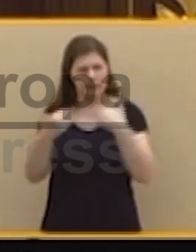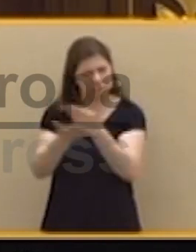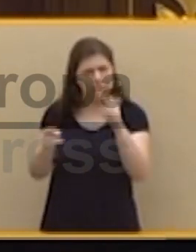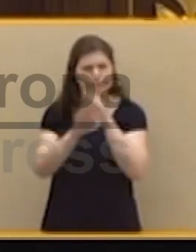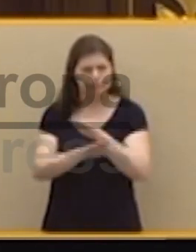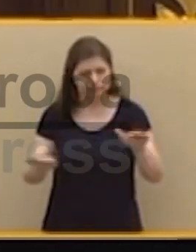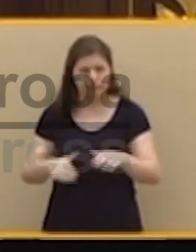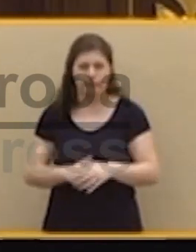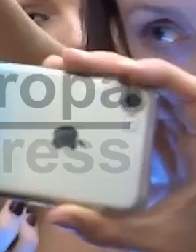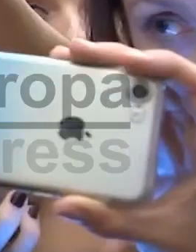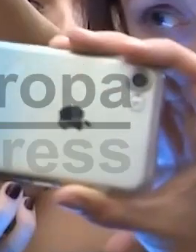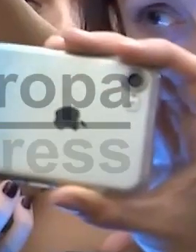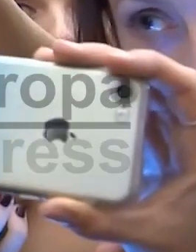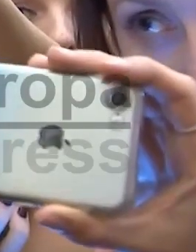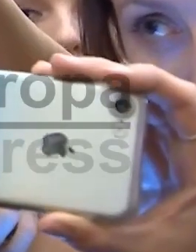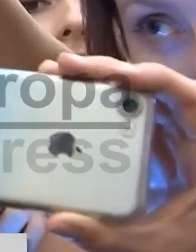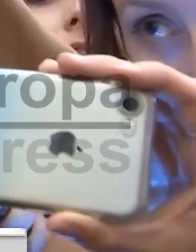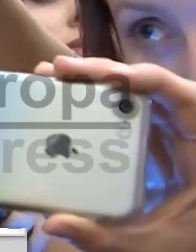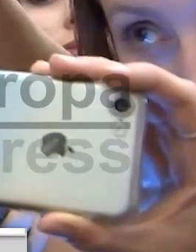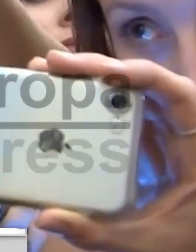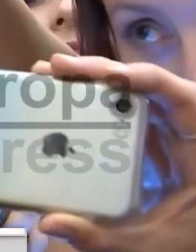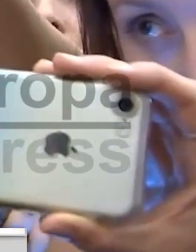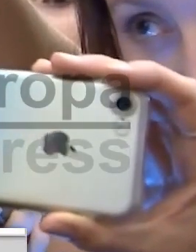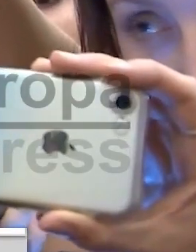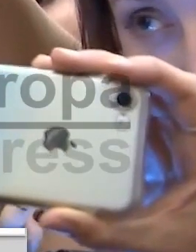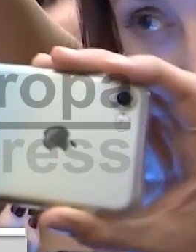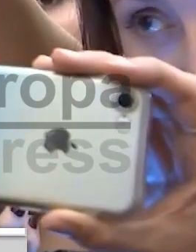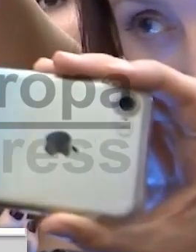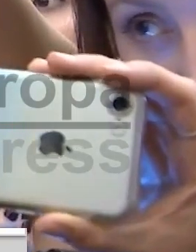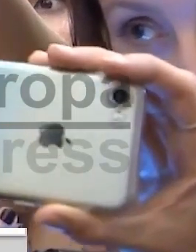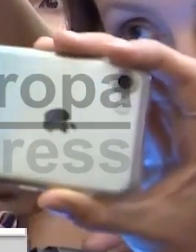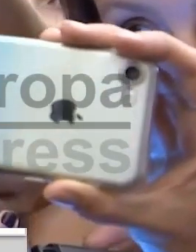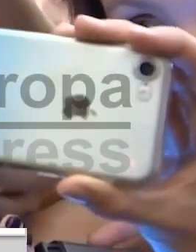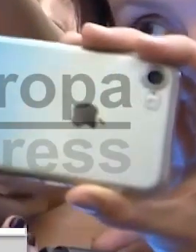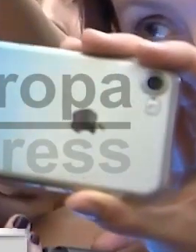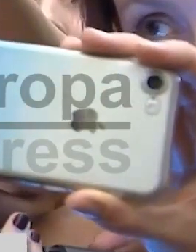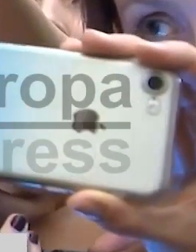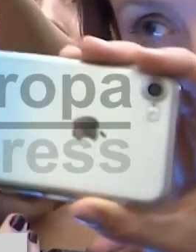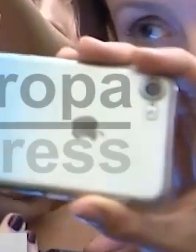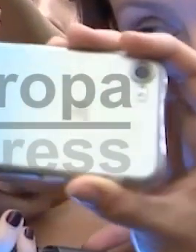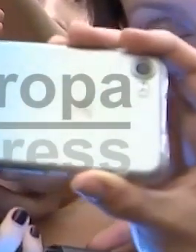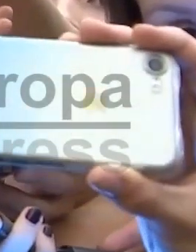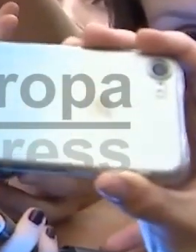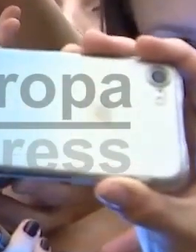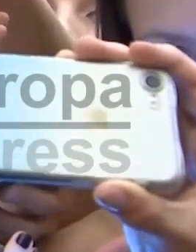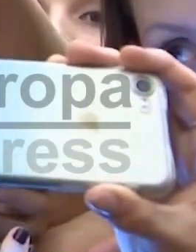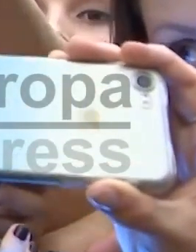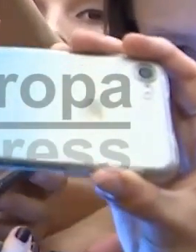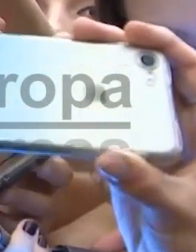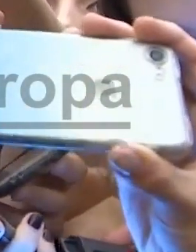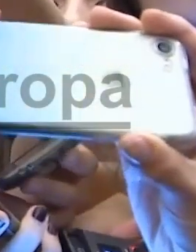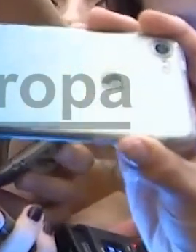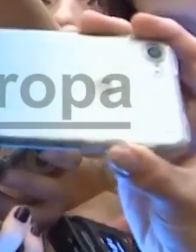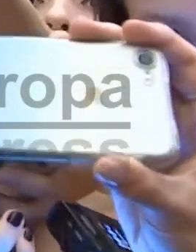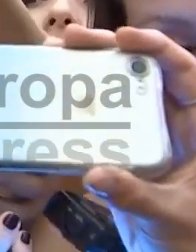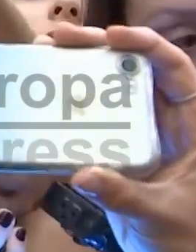mayoría alternativa creo que hemos tendido puentes con esta moción y ojalá antes de navidades podamos sacar al partido